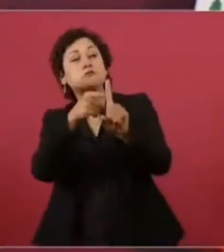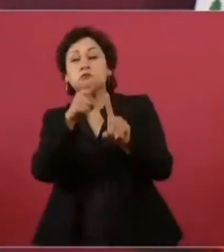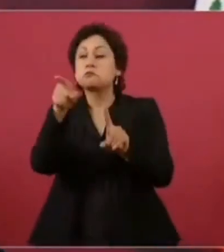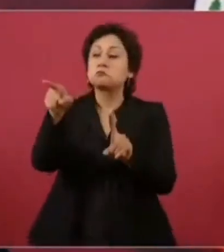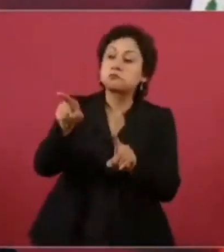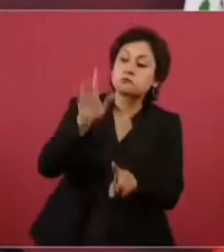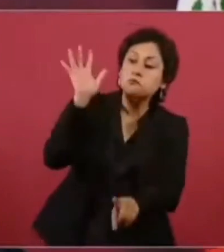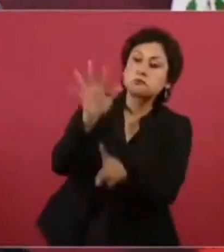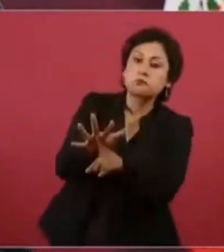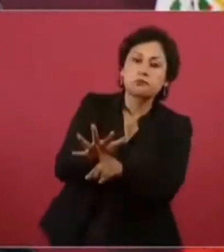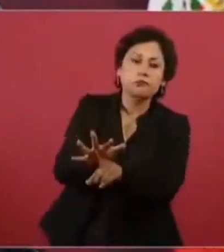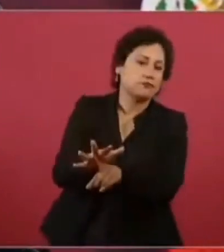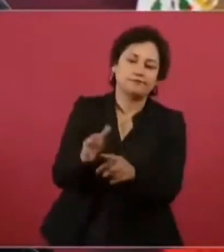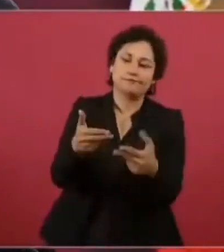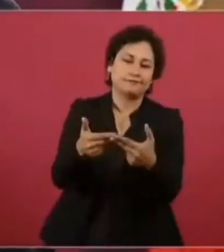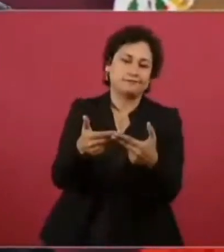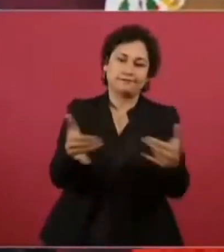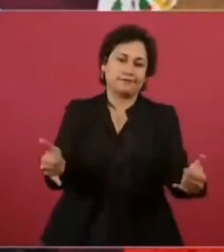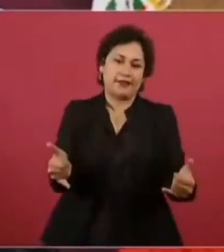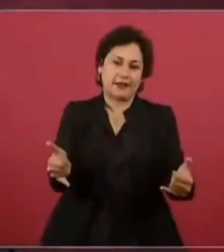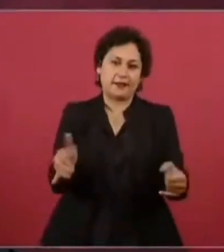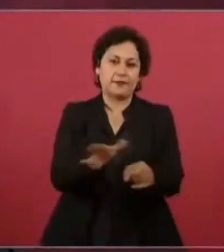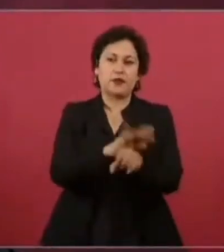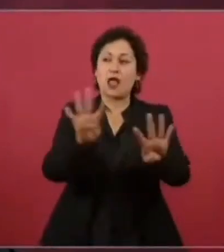de caer en lo espectacular,